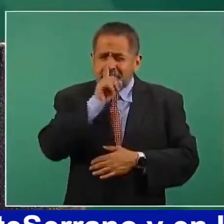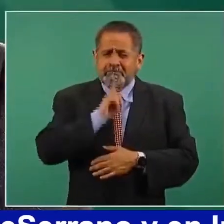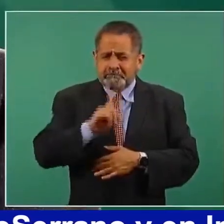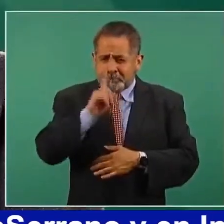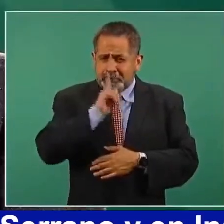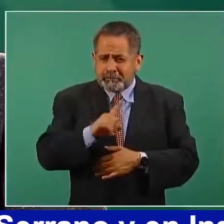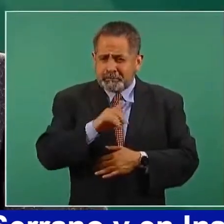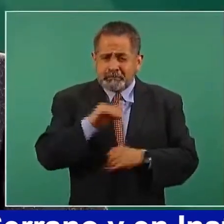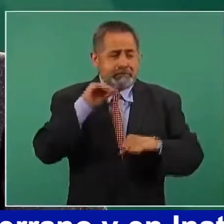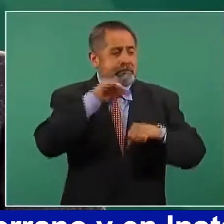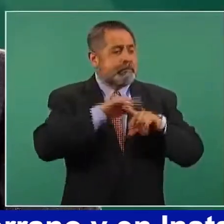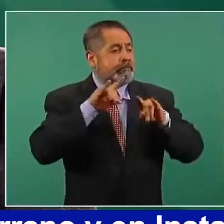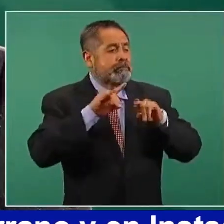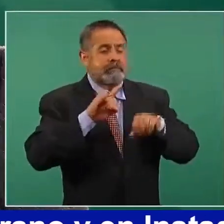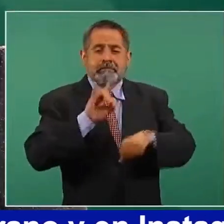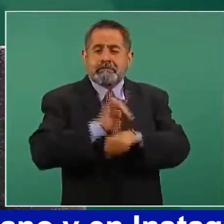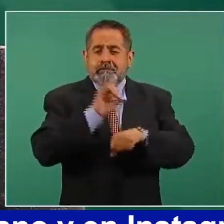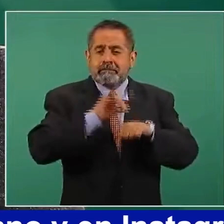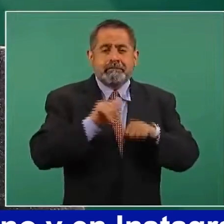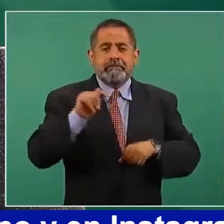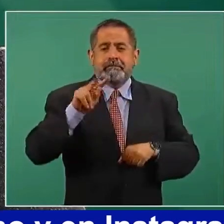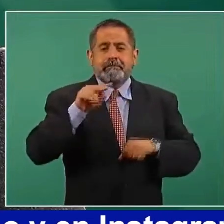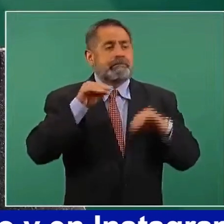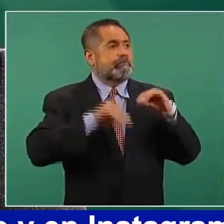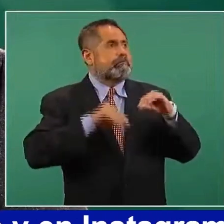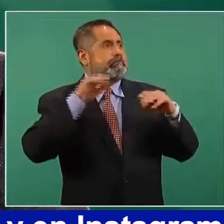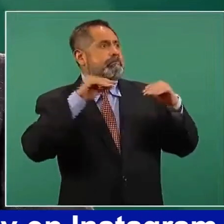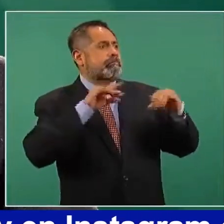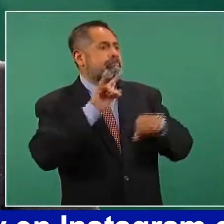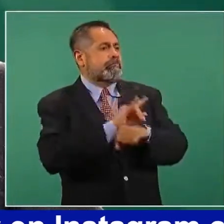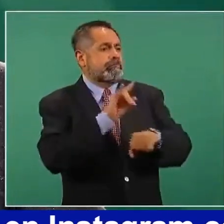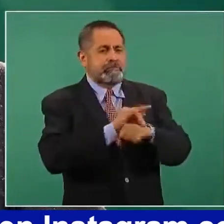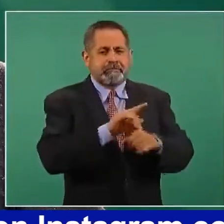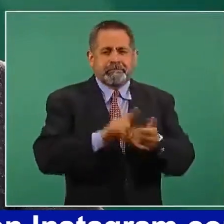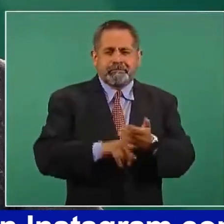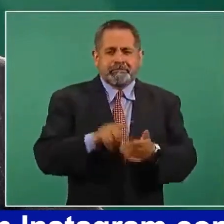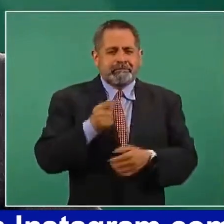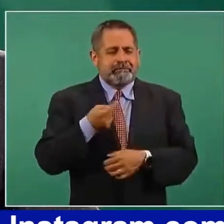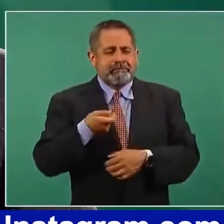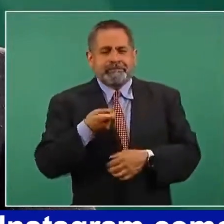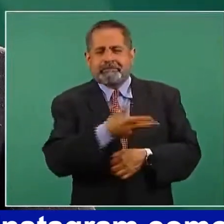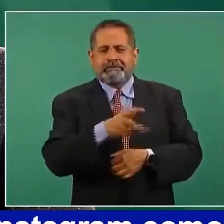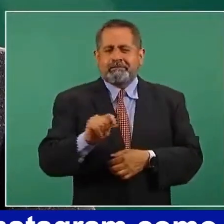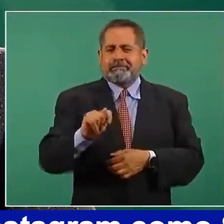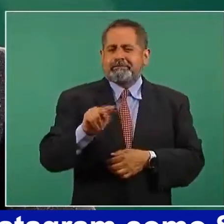son producciones televisivas, son telemontajes.